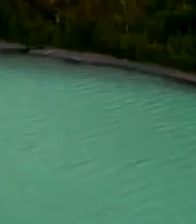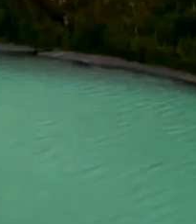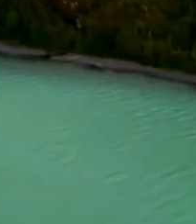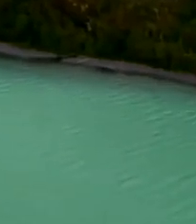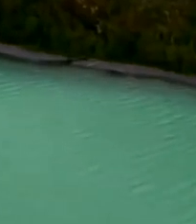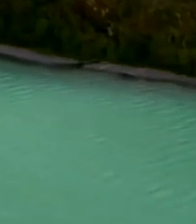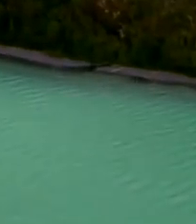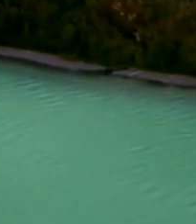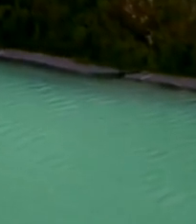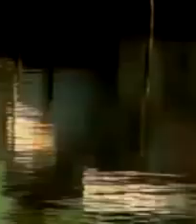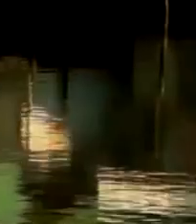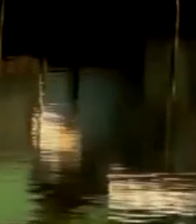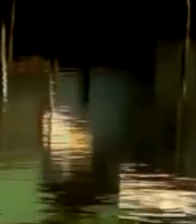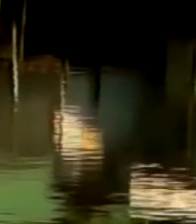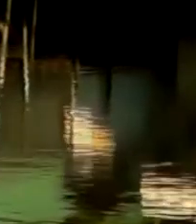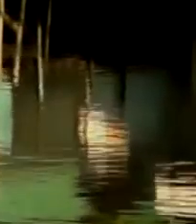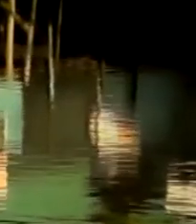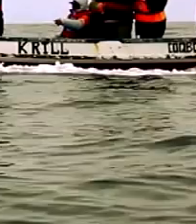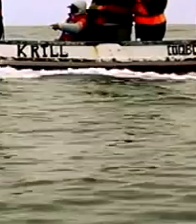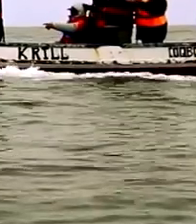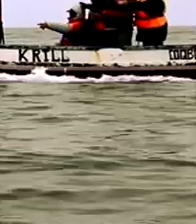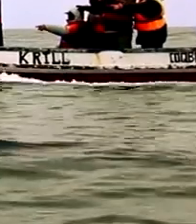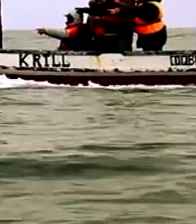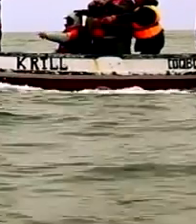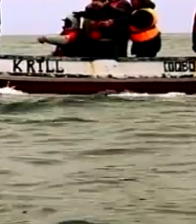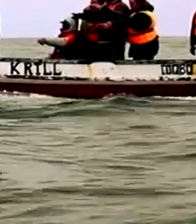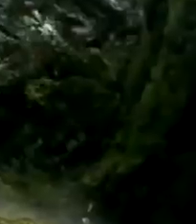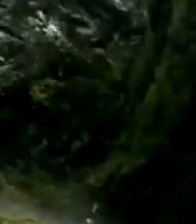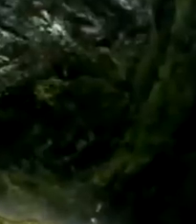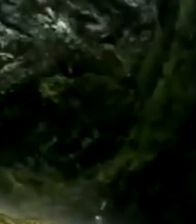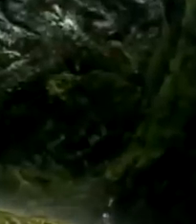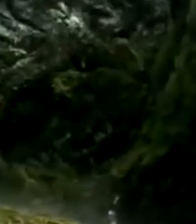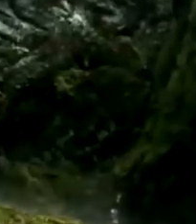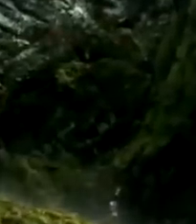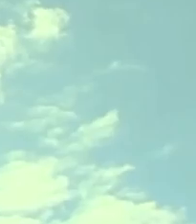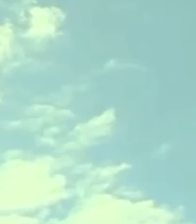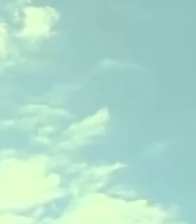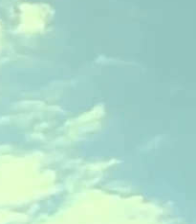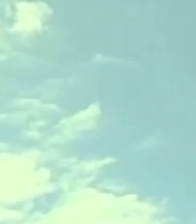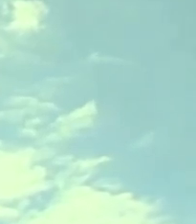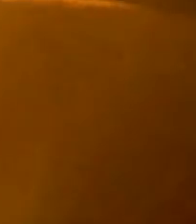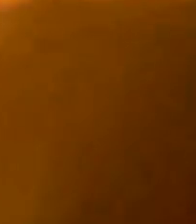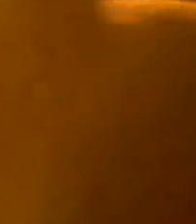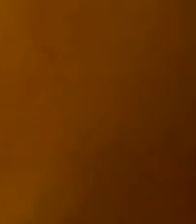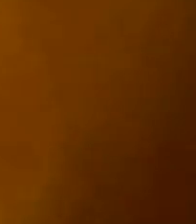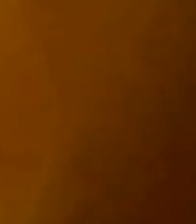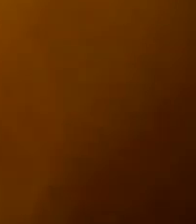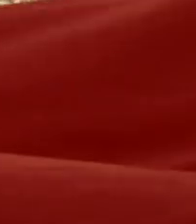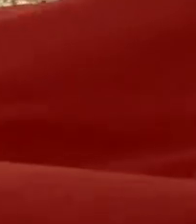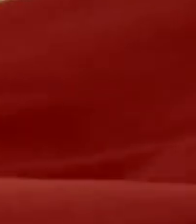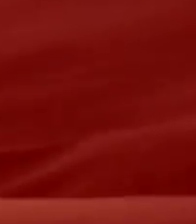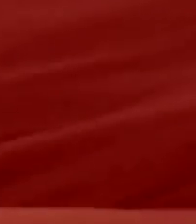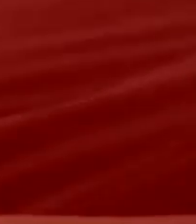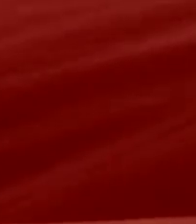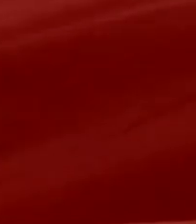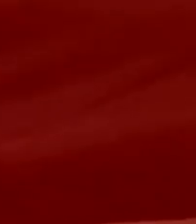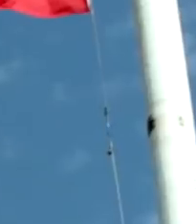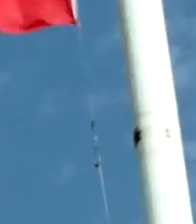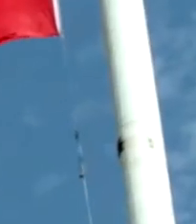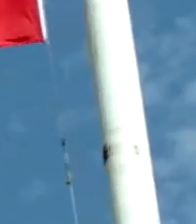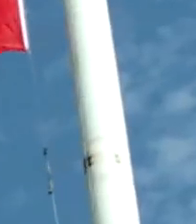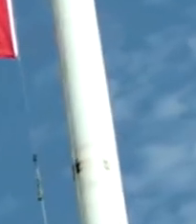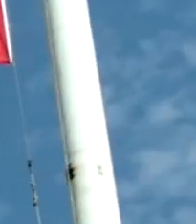transmitió el gobierno de chile agradecemos a los canales de televisión y radioemisoras que